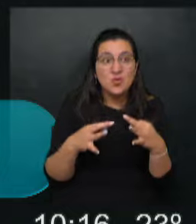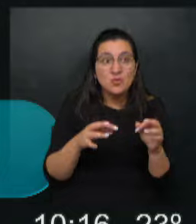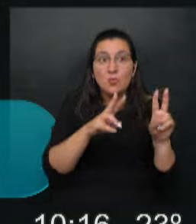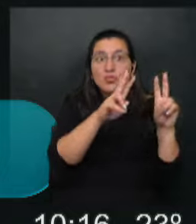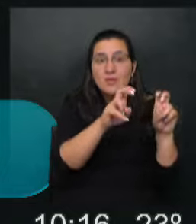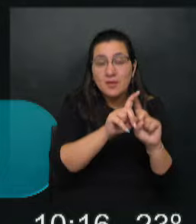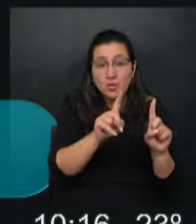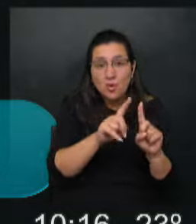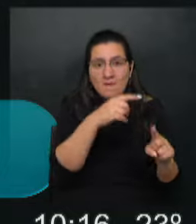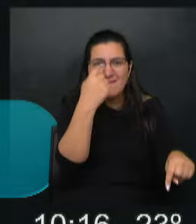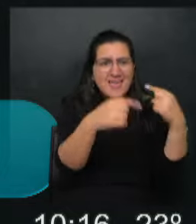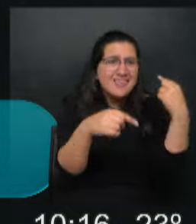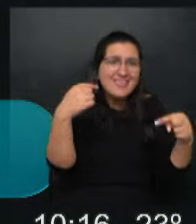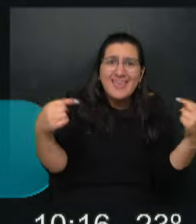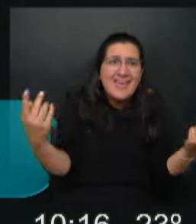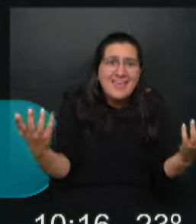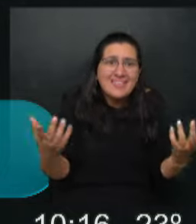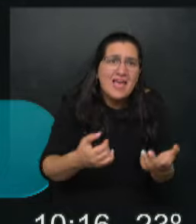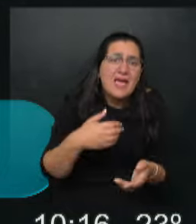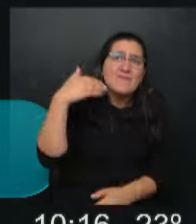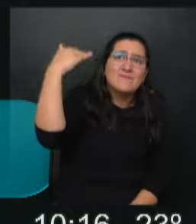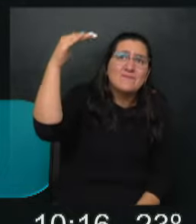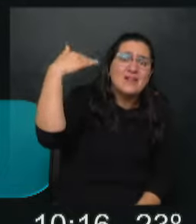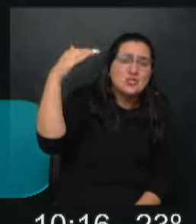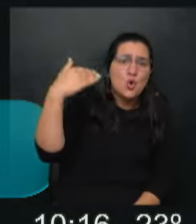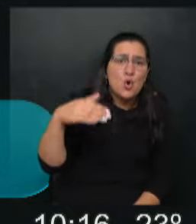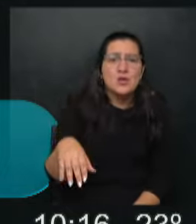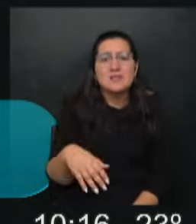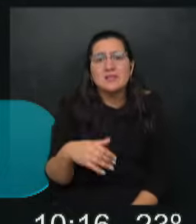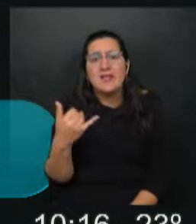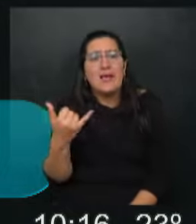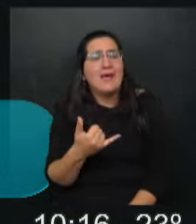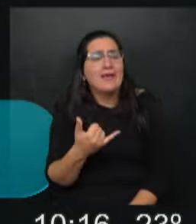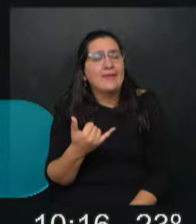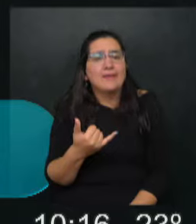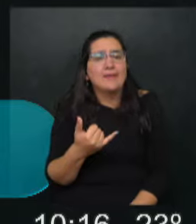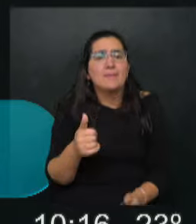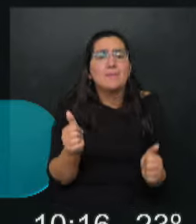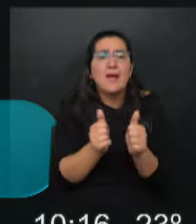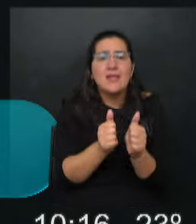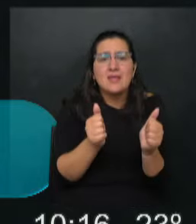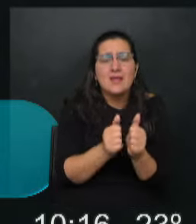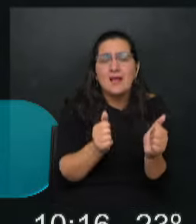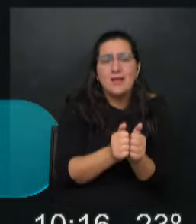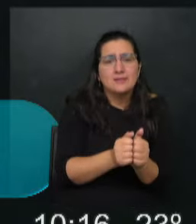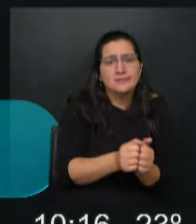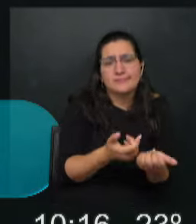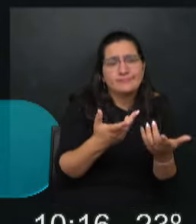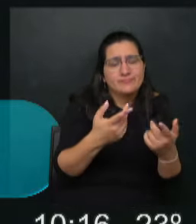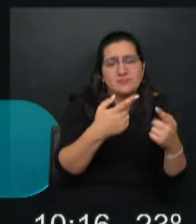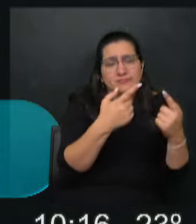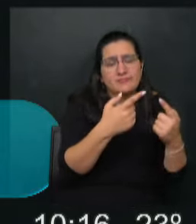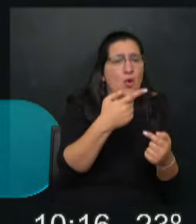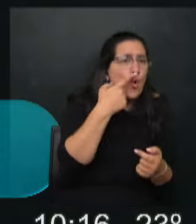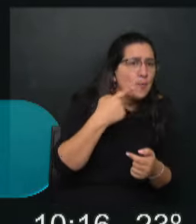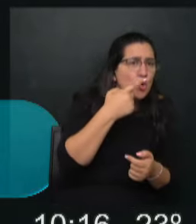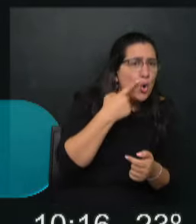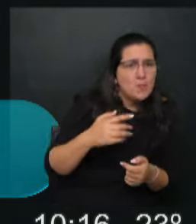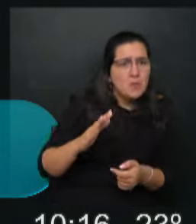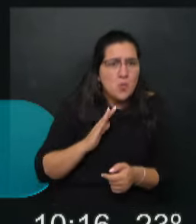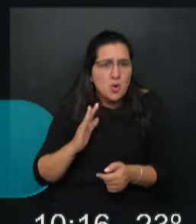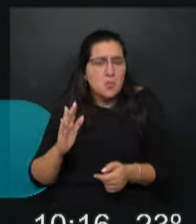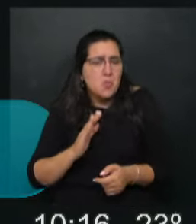temática, hay de todo, hay veteranas, veteranos, parejas de todo tipo, y a mí eso